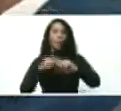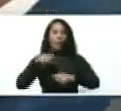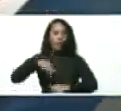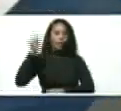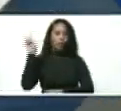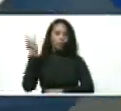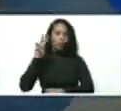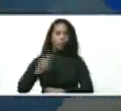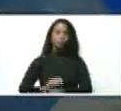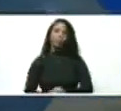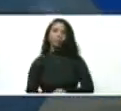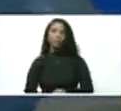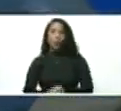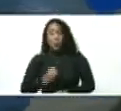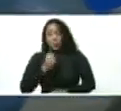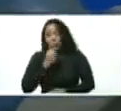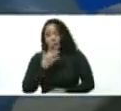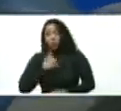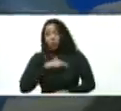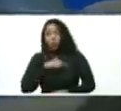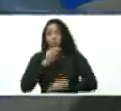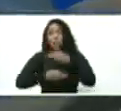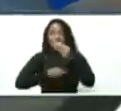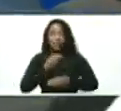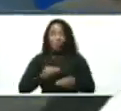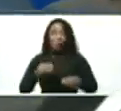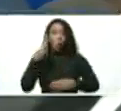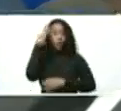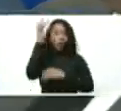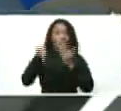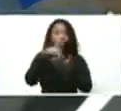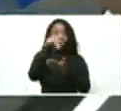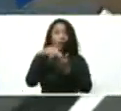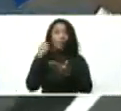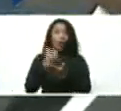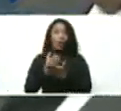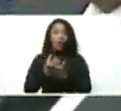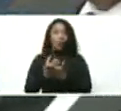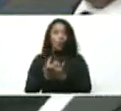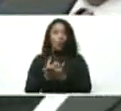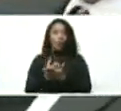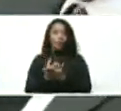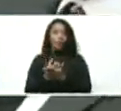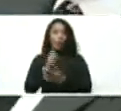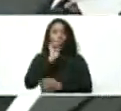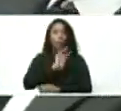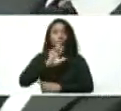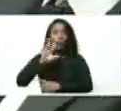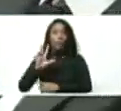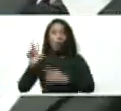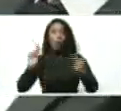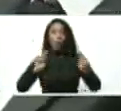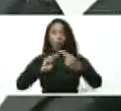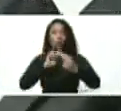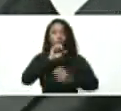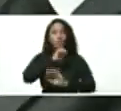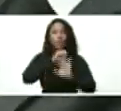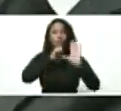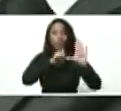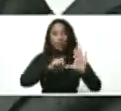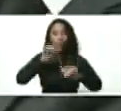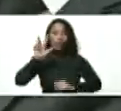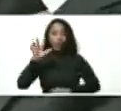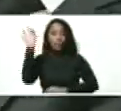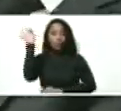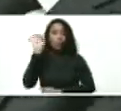Venezuela. Bueno, hemos sostenido ya del Consejo Nacional de Economía 43 encuentros. El 63%